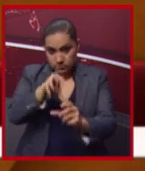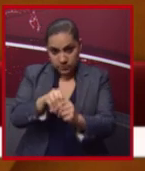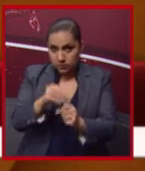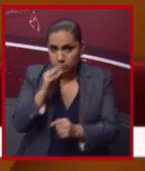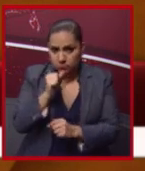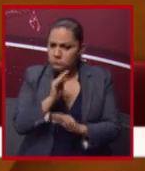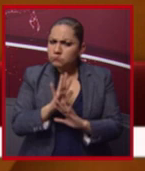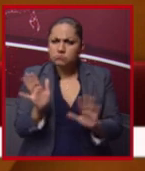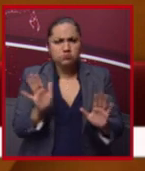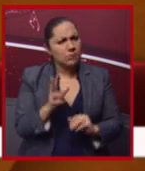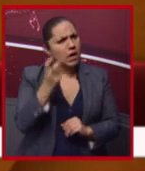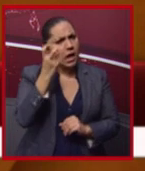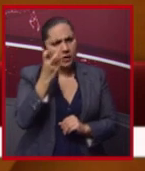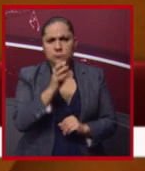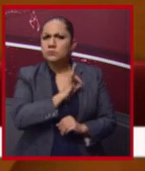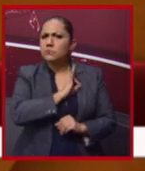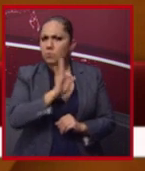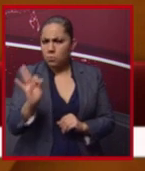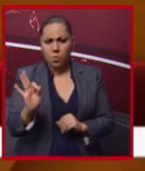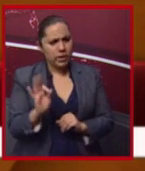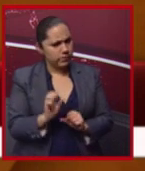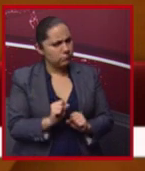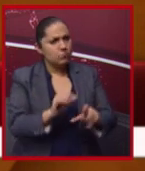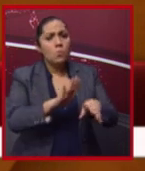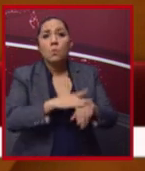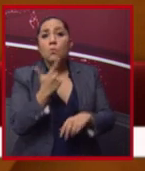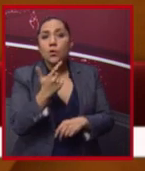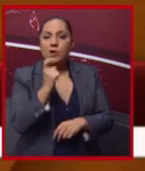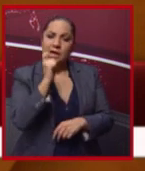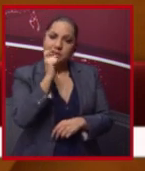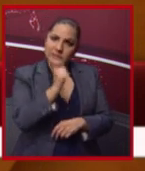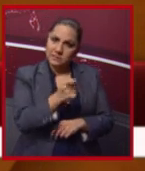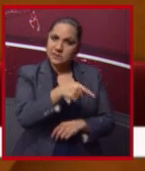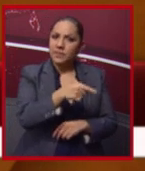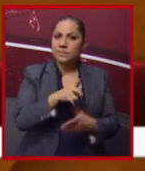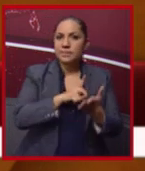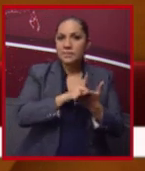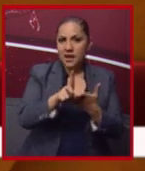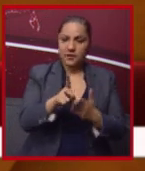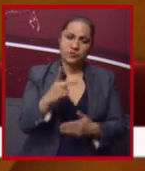la obstaculización de un derecho político electoral y